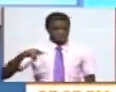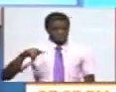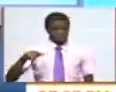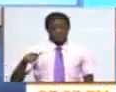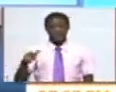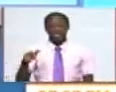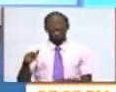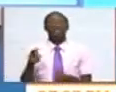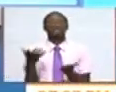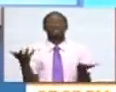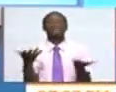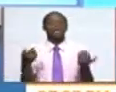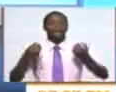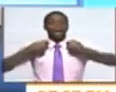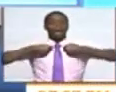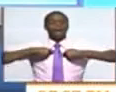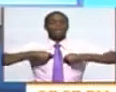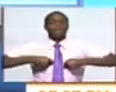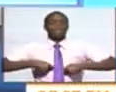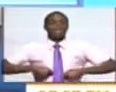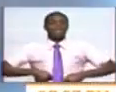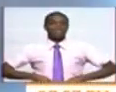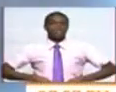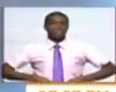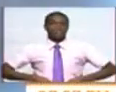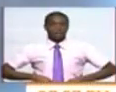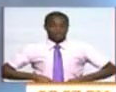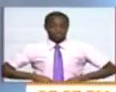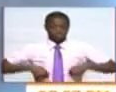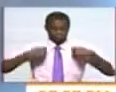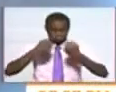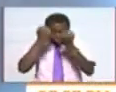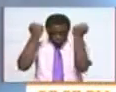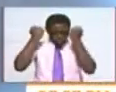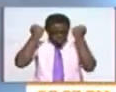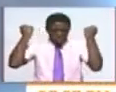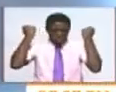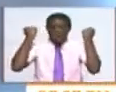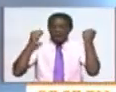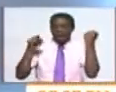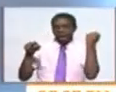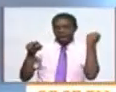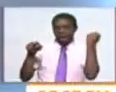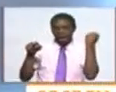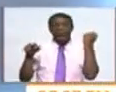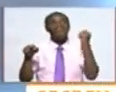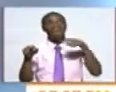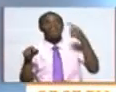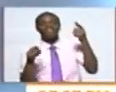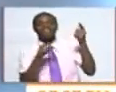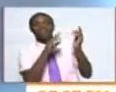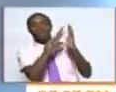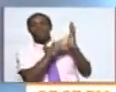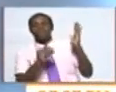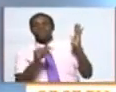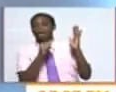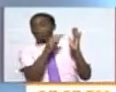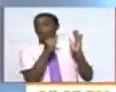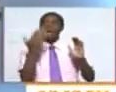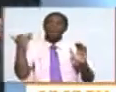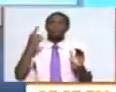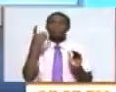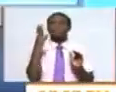usando su camisa como capucha, siguiendo claramente el ejemplo que desde hace ya más de un mes están